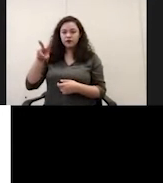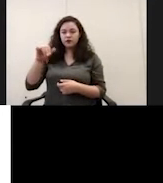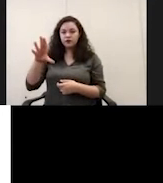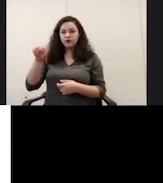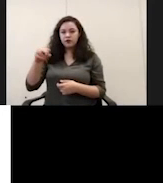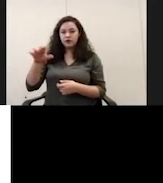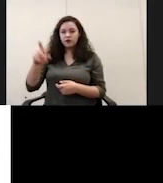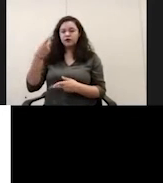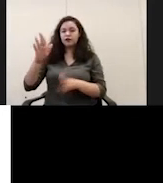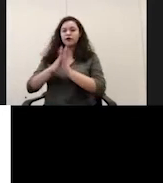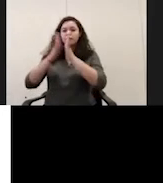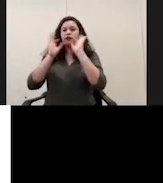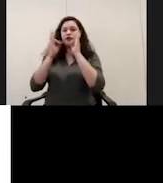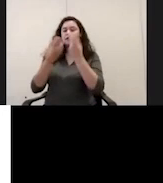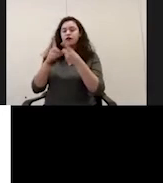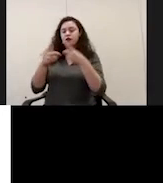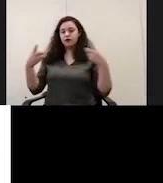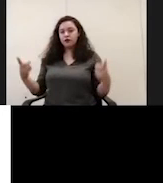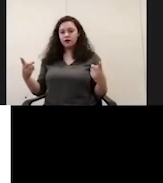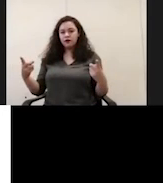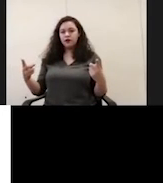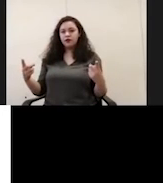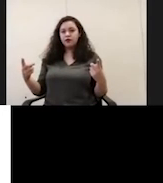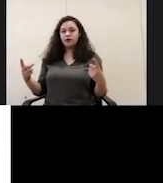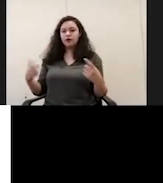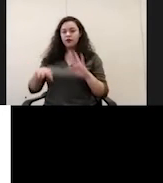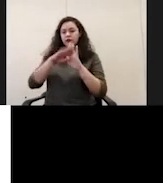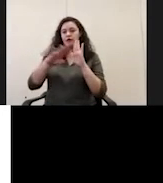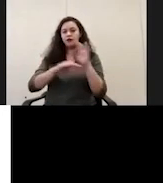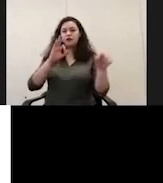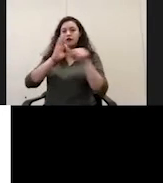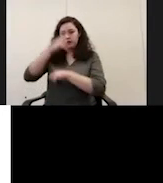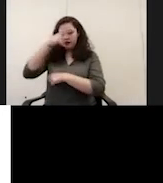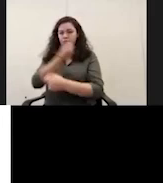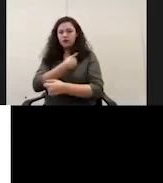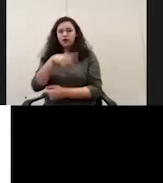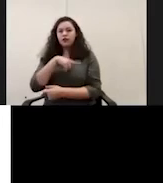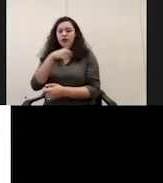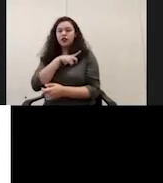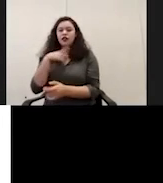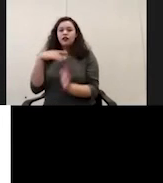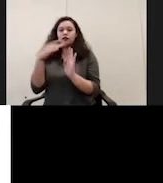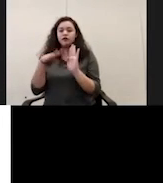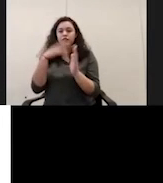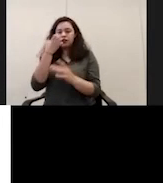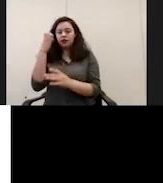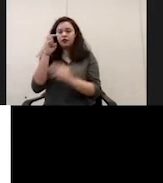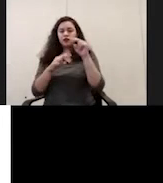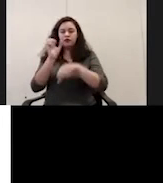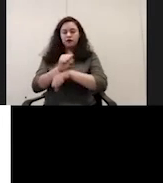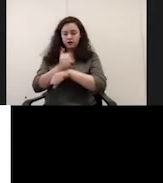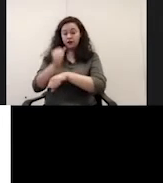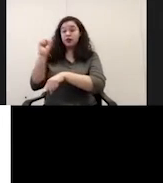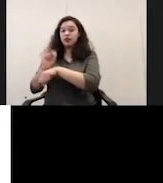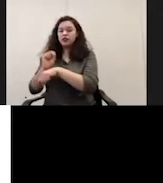por su participación en la sesión de formación y desarrollo, medidas de protección a la salud que deberán cumplir las escuelas de nivel primaria y